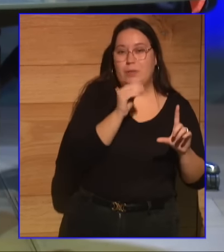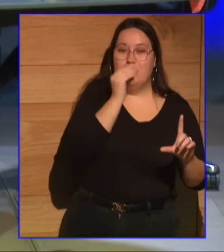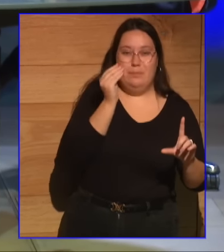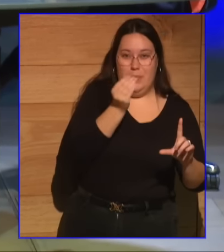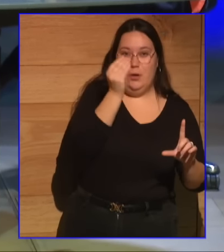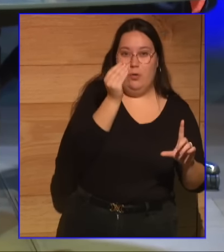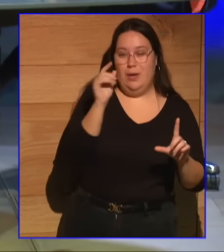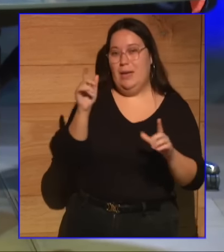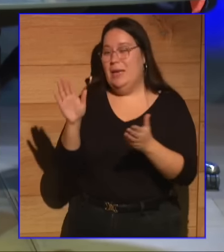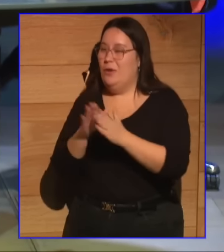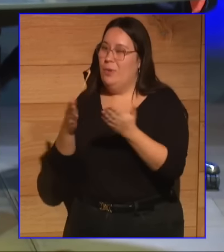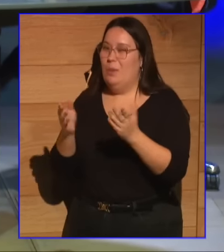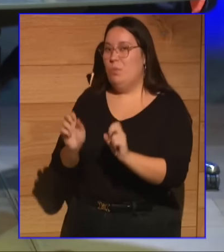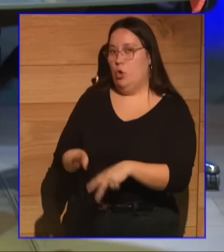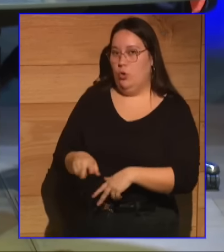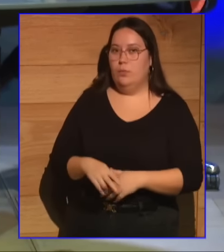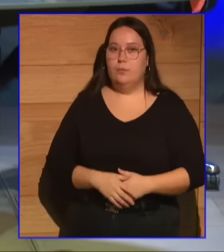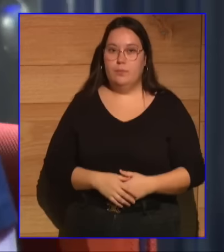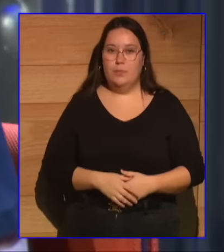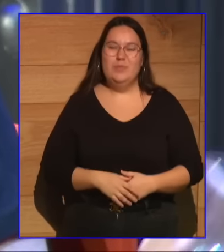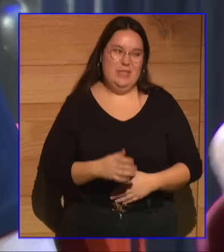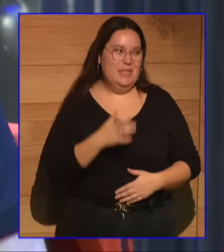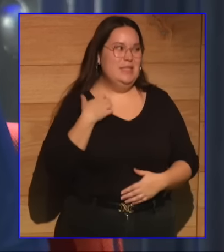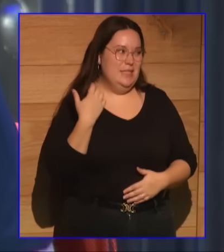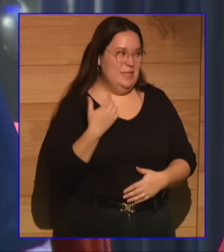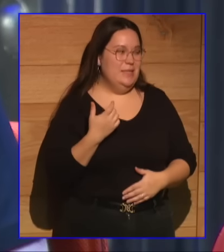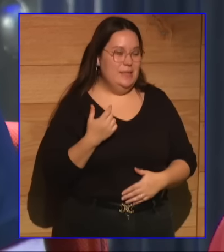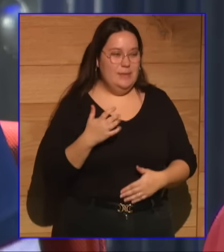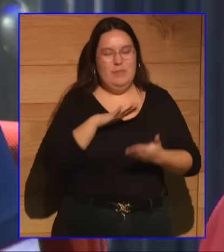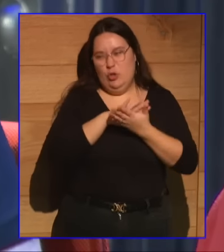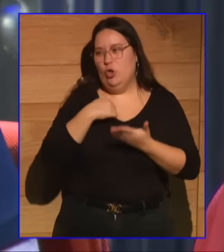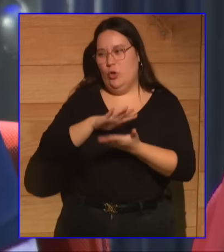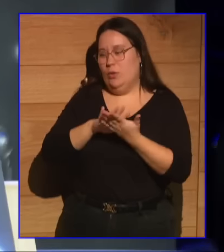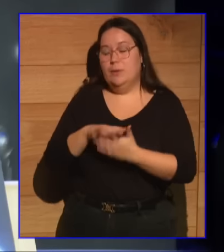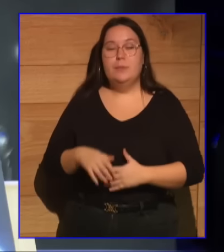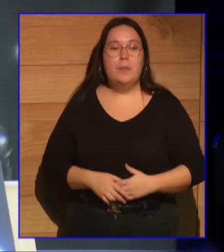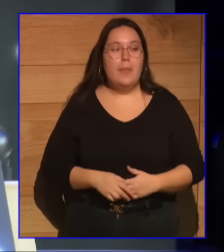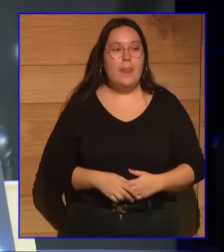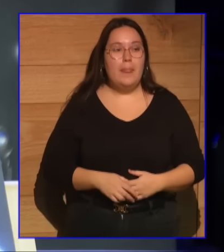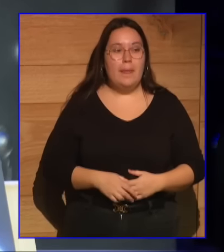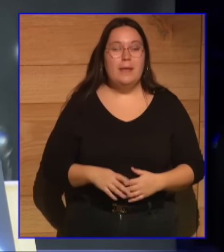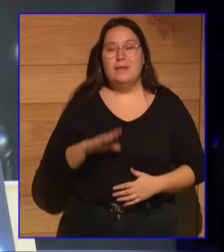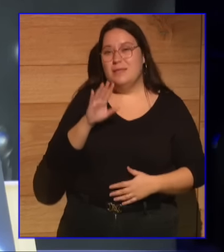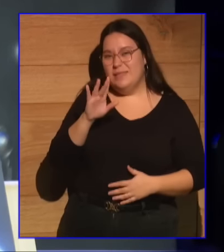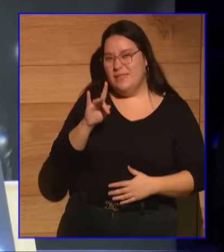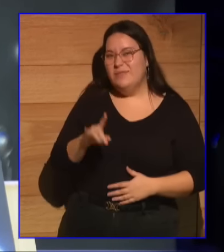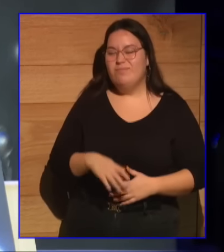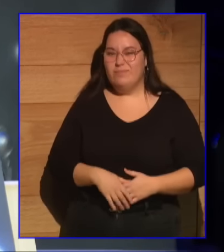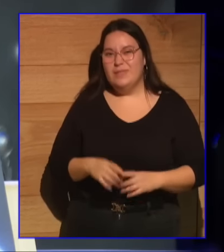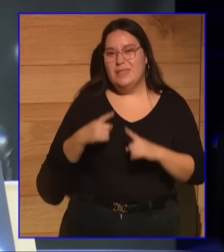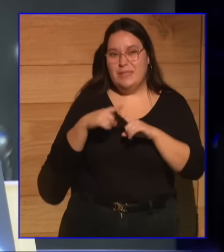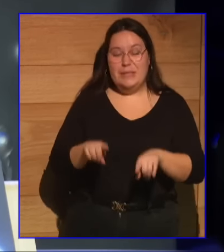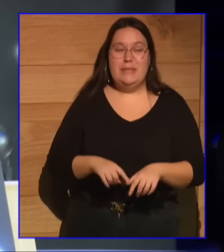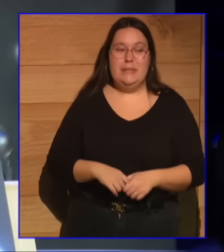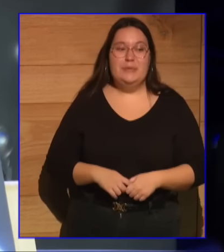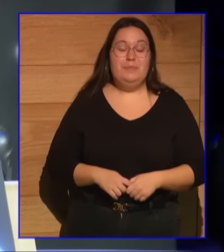¡Ah! Me ha dolido, sí. Es así. Yo estoy destruido. Claro, la acción sí, es que pretende otra cosa, Craig. Claro.